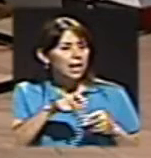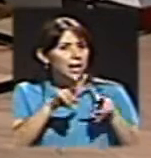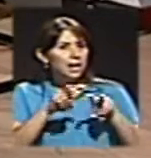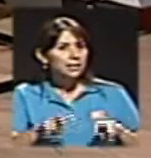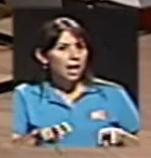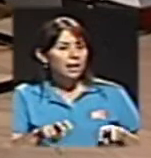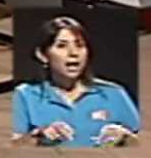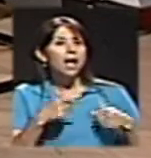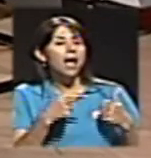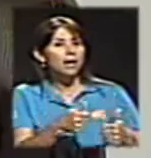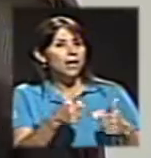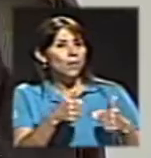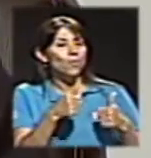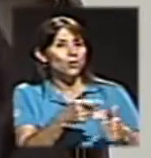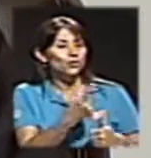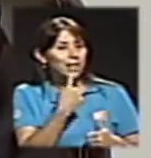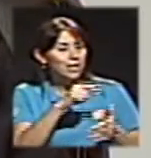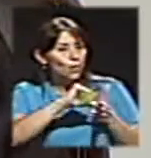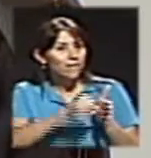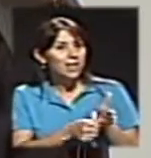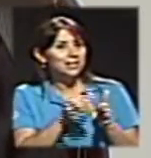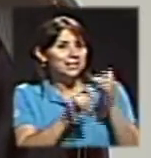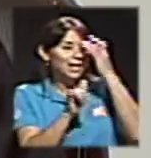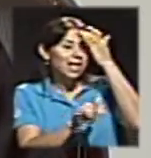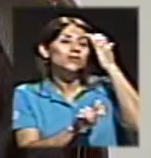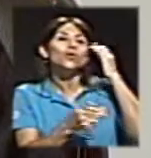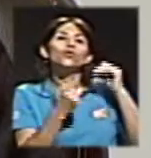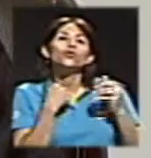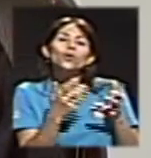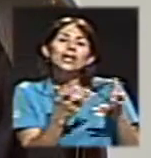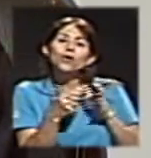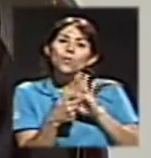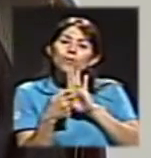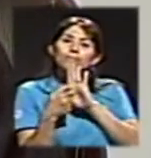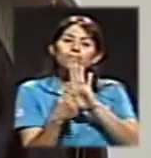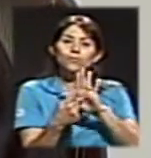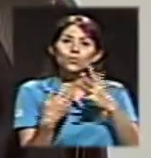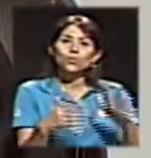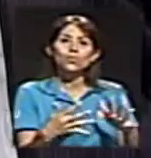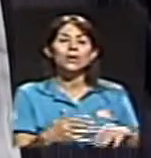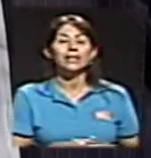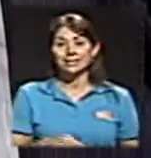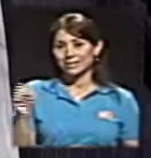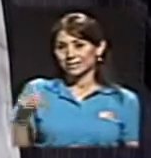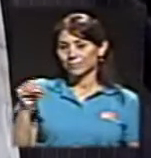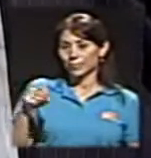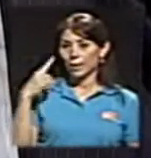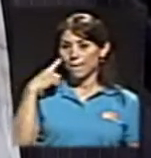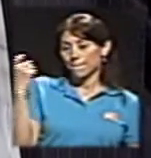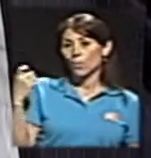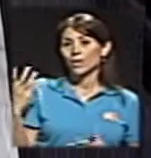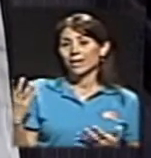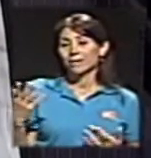y déjeme subrayárselo y ponérselo con letrita negra brillante. sí, porque